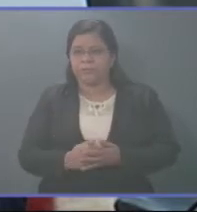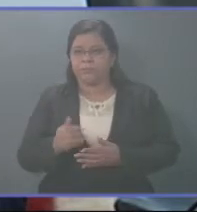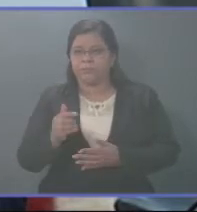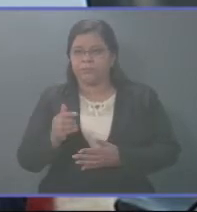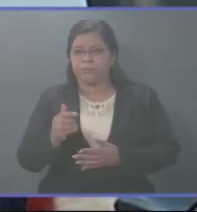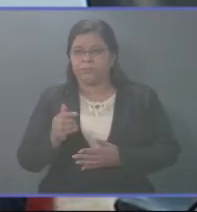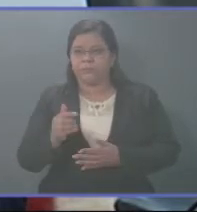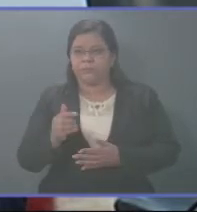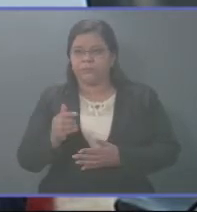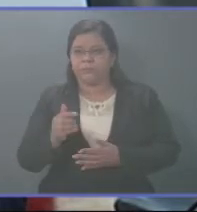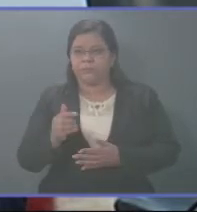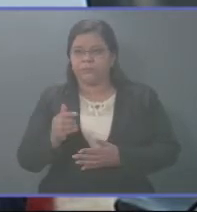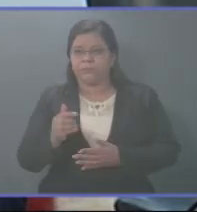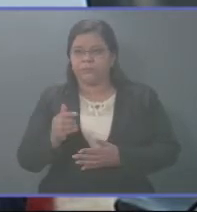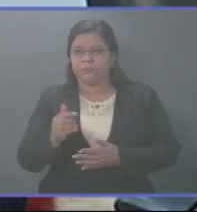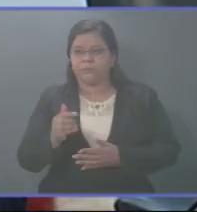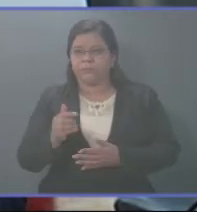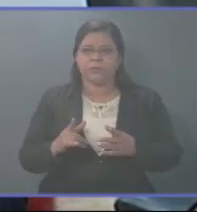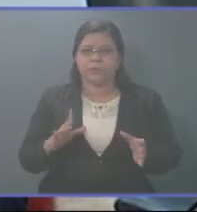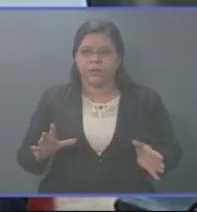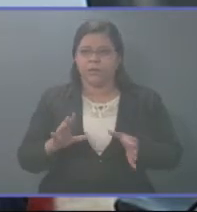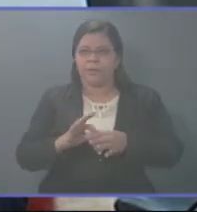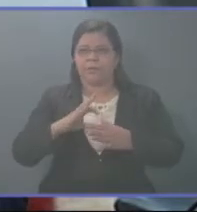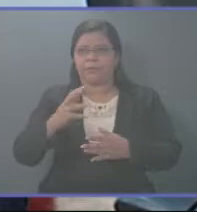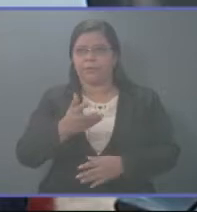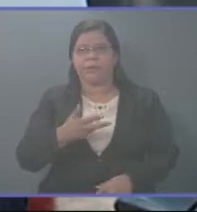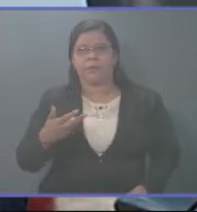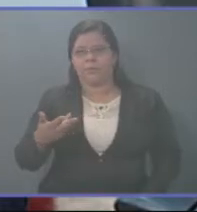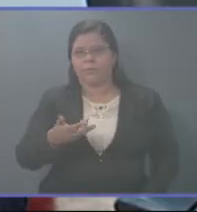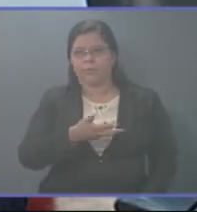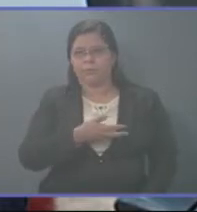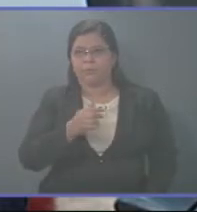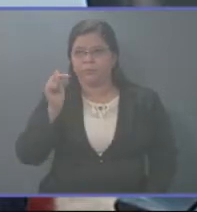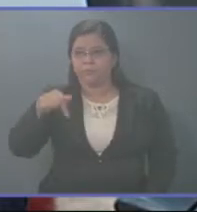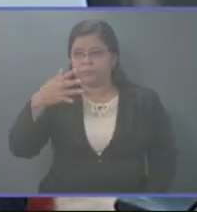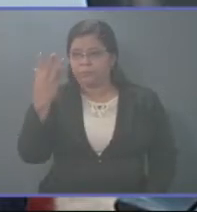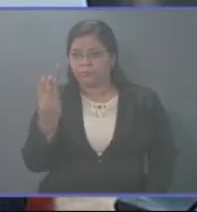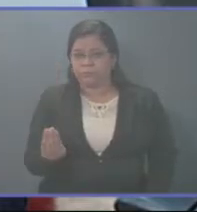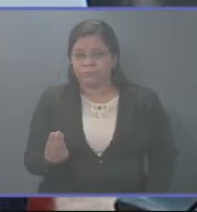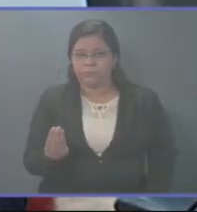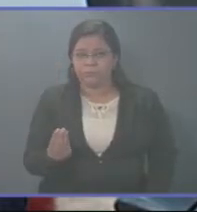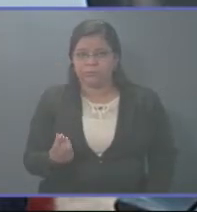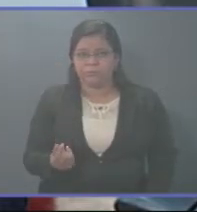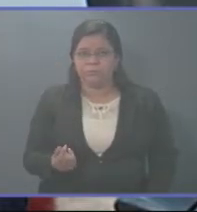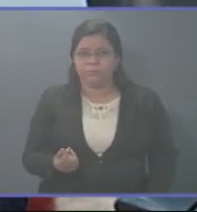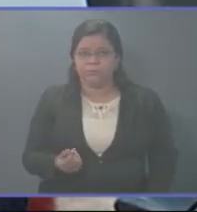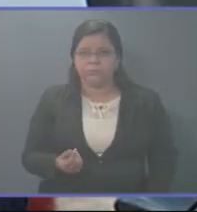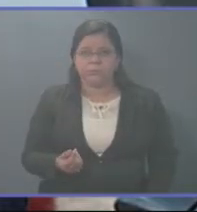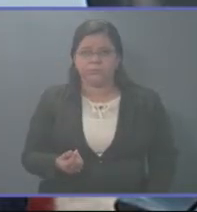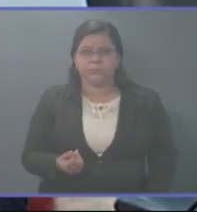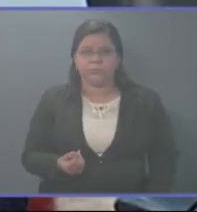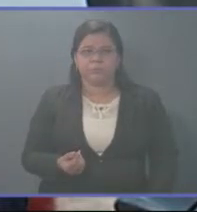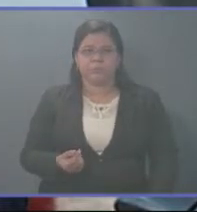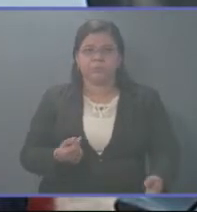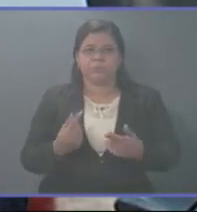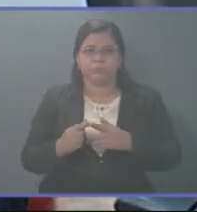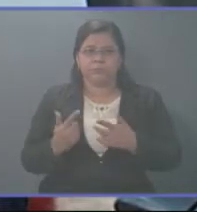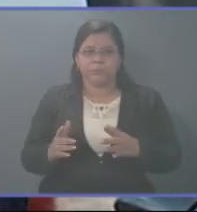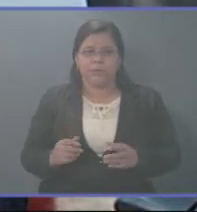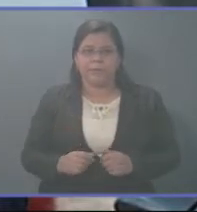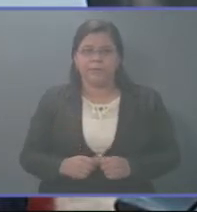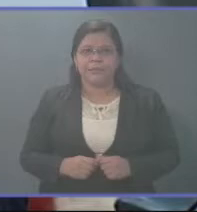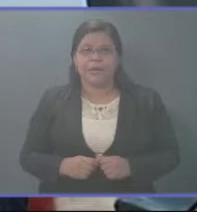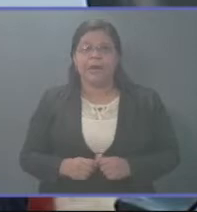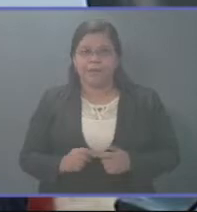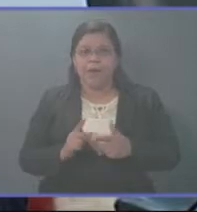nacional. Maestros y maestras, este día, esta tarde, como grupo parlamentario del